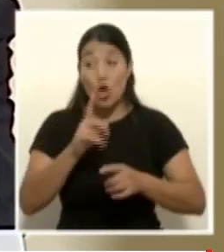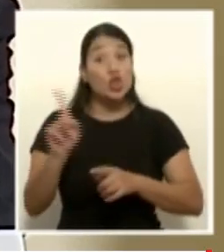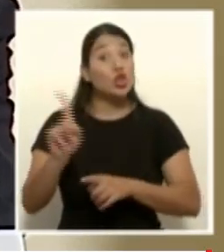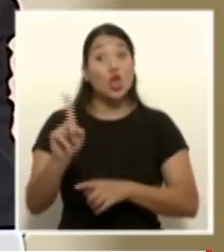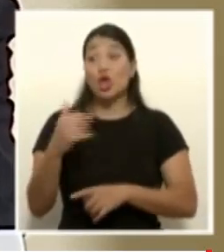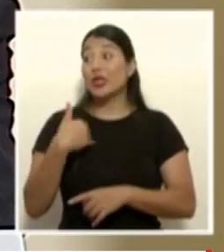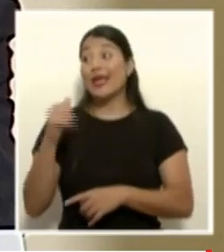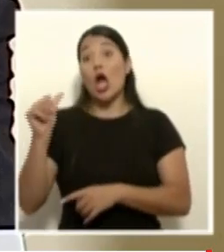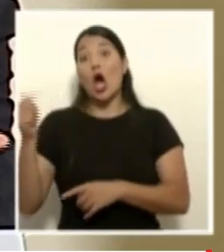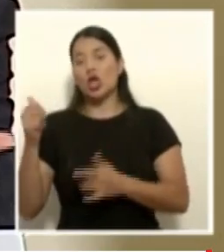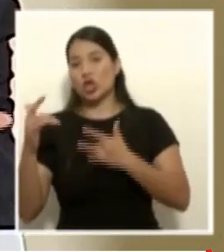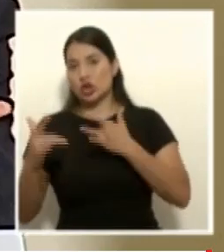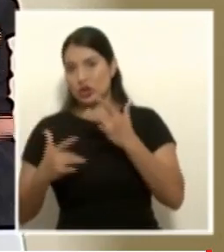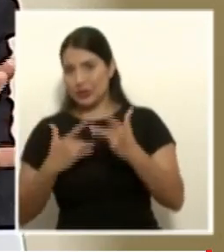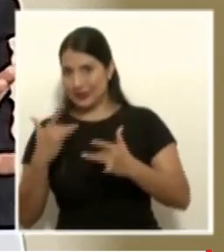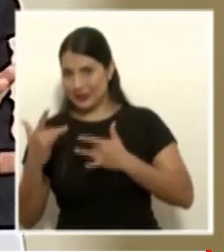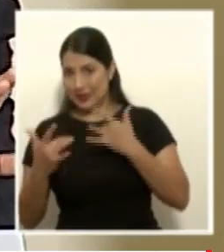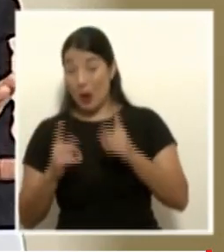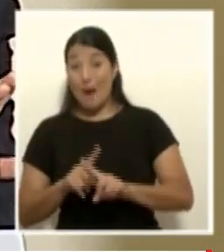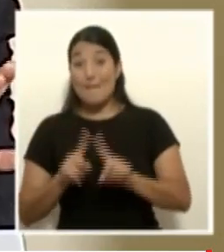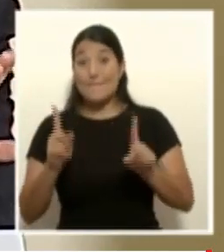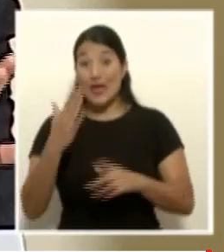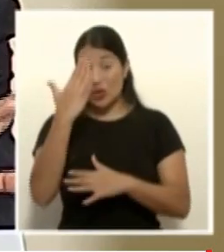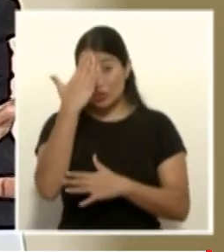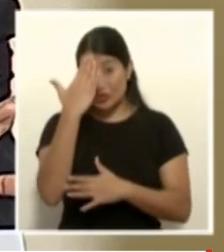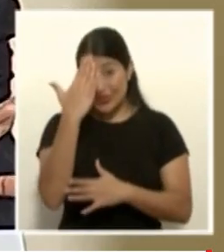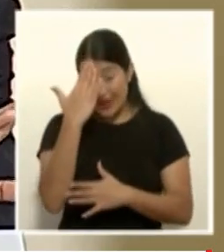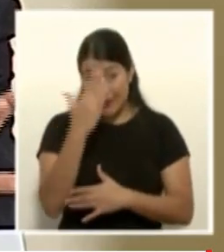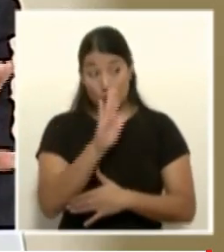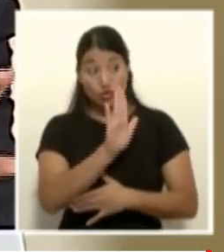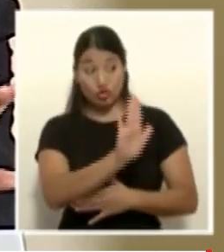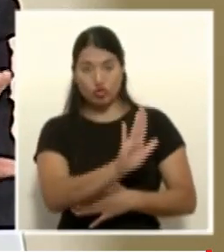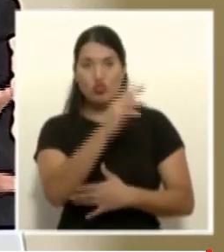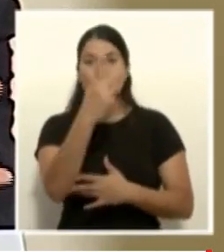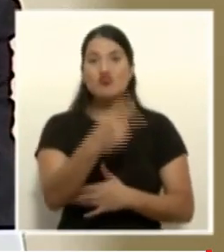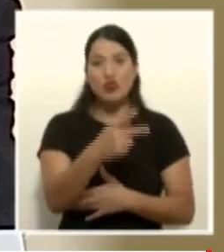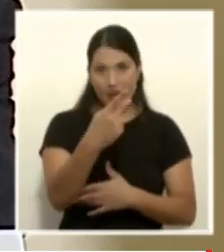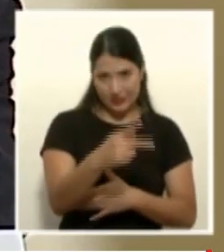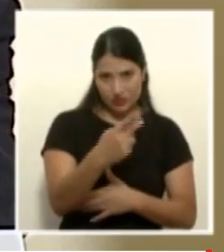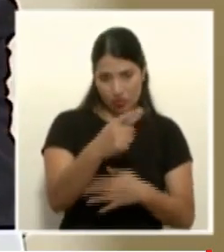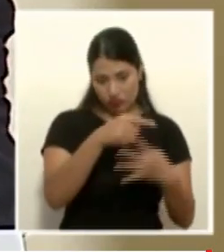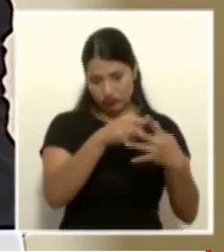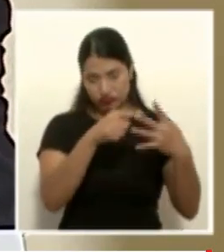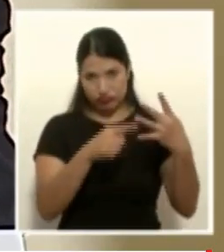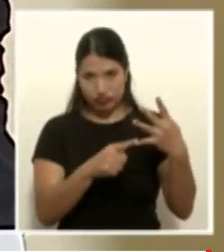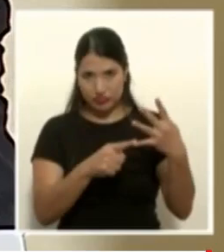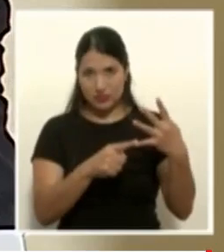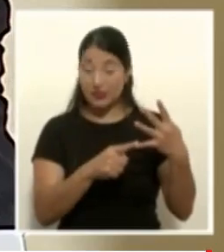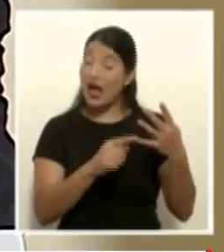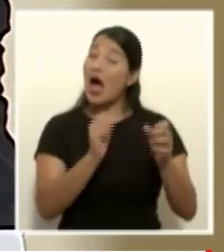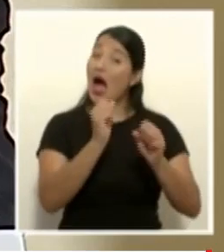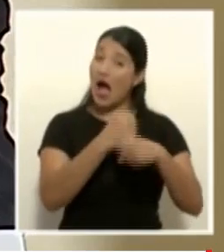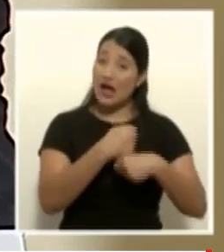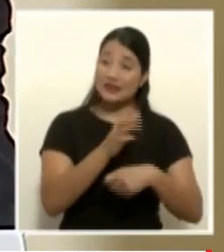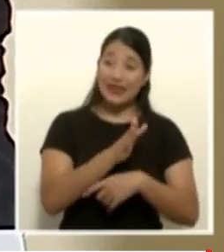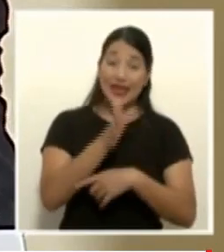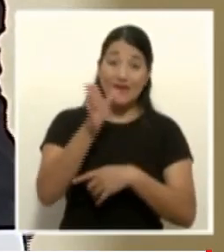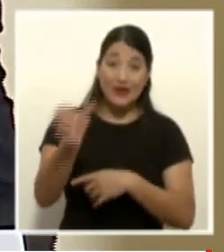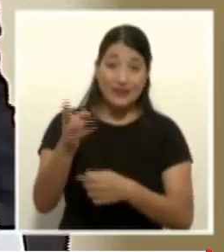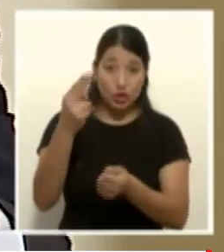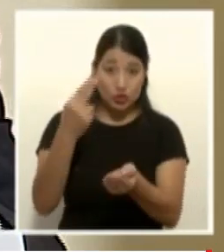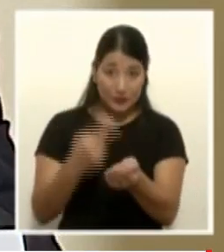usuales, pero sabemos que el factor de riesgo que tenía es algo que lo lleva al hospital si se